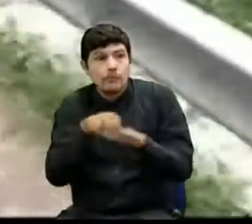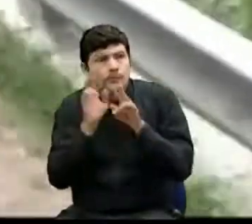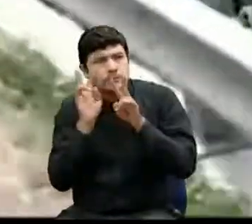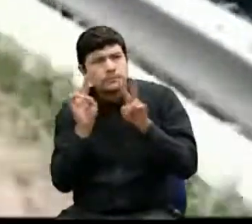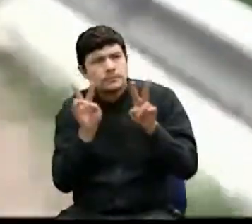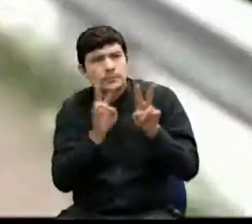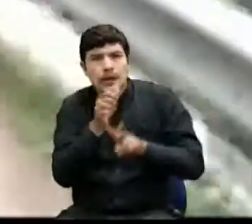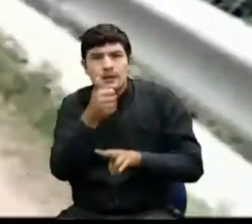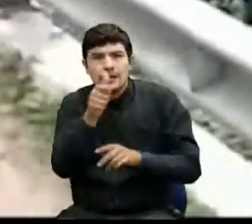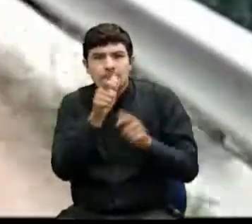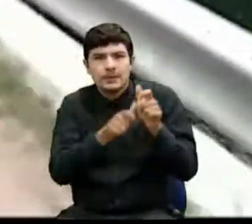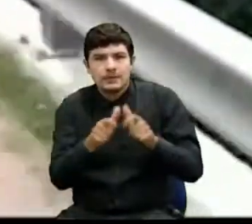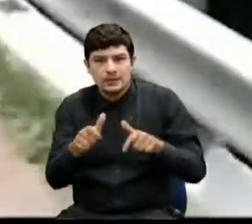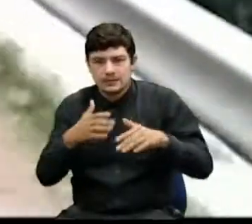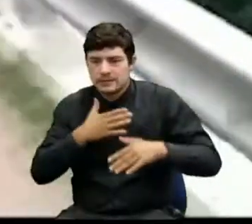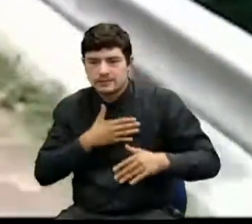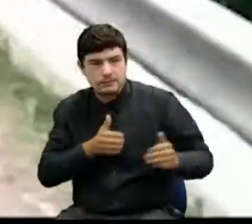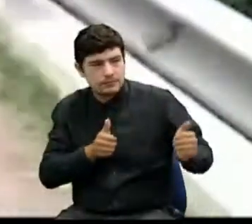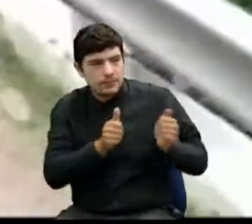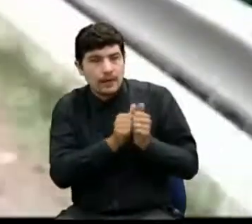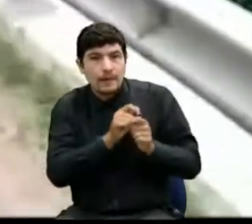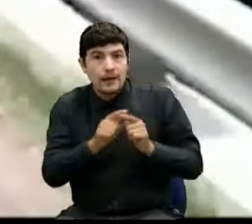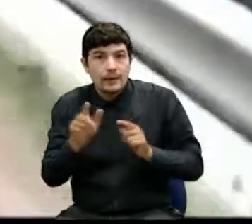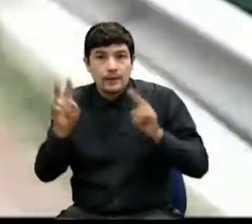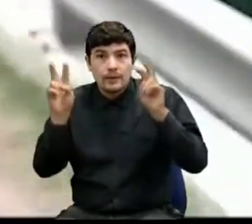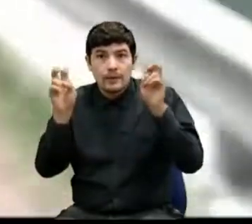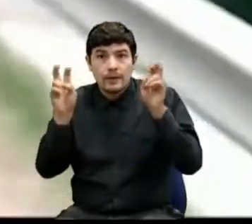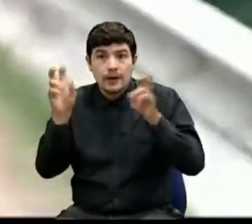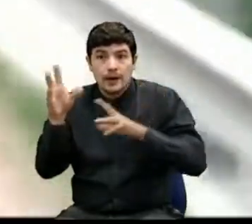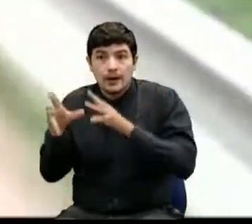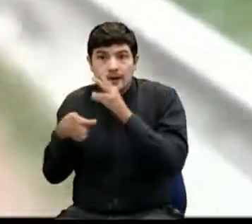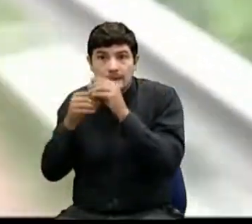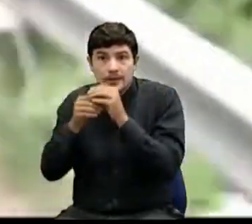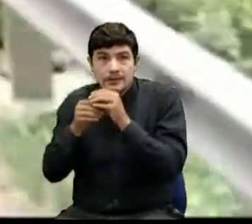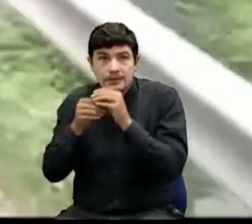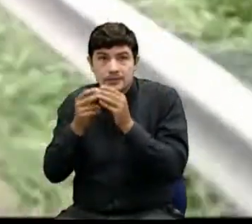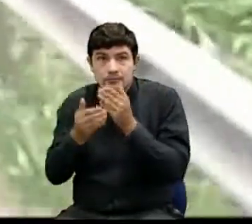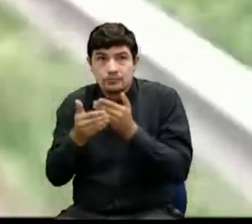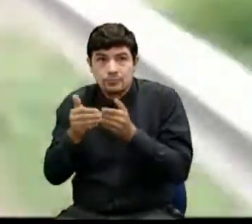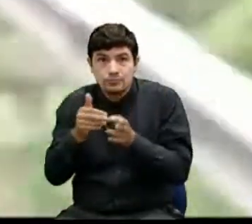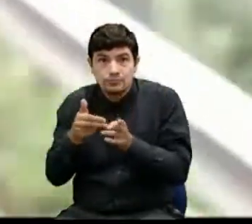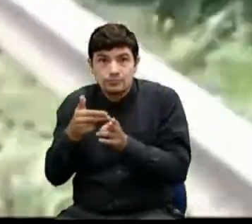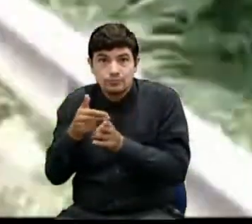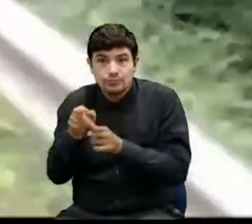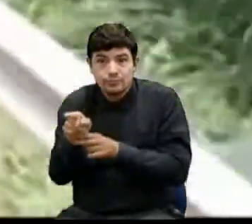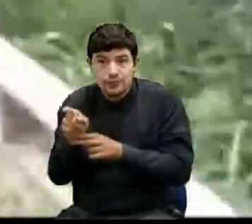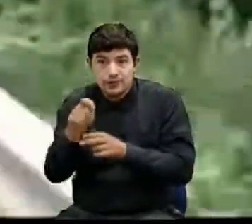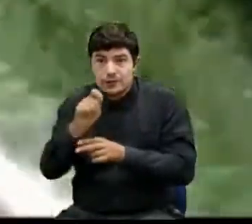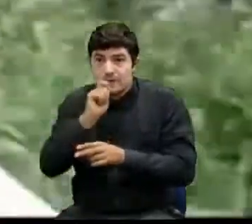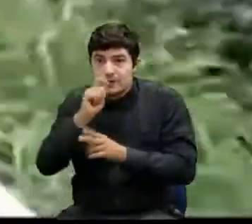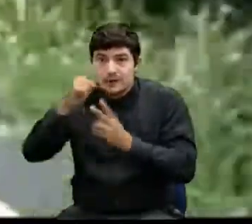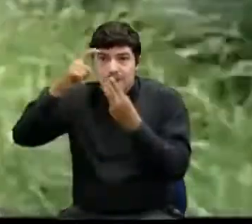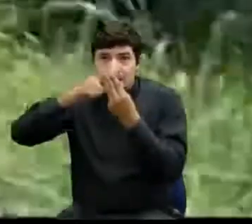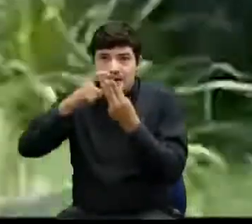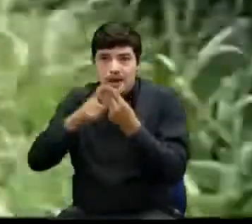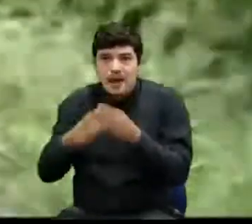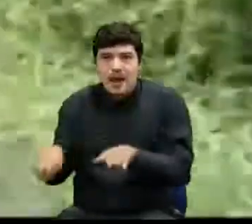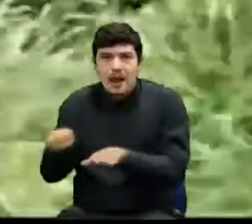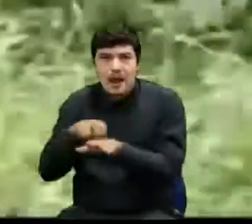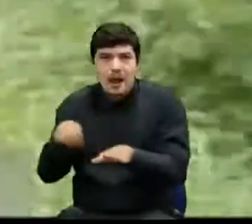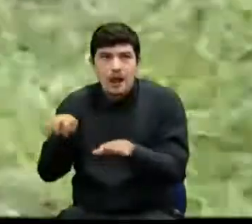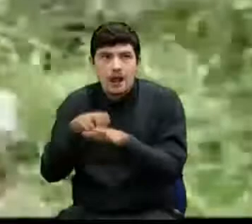10 pasajeros conmigo, pero supuestamente más adelante, después de la alcabala, aquí va a